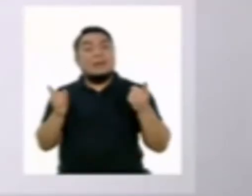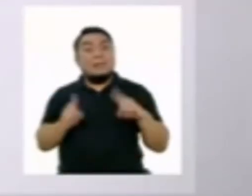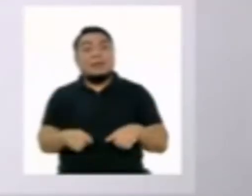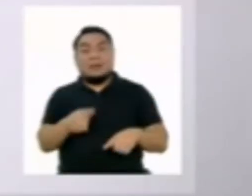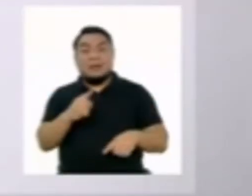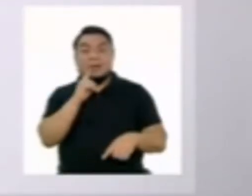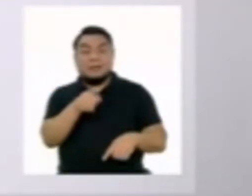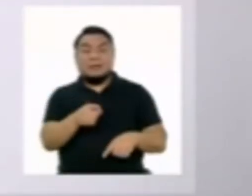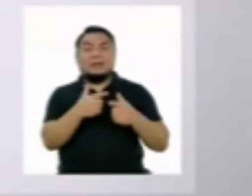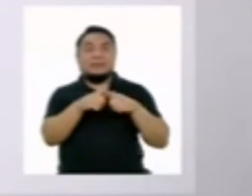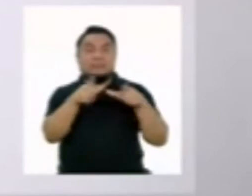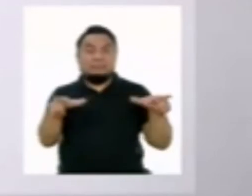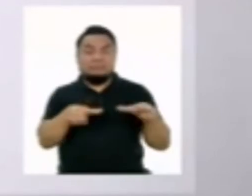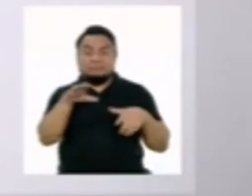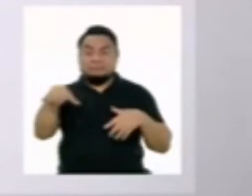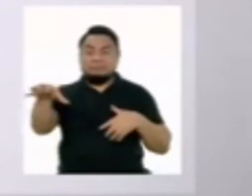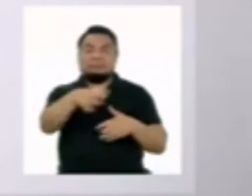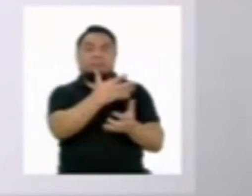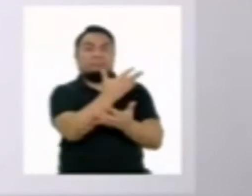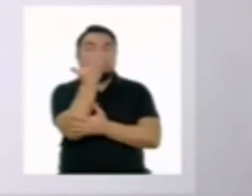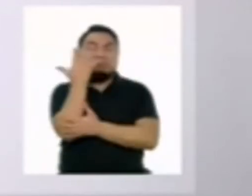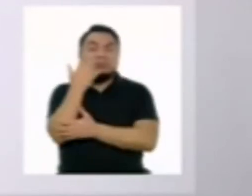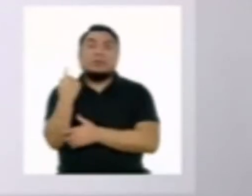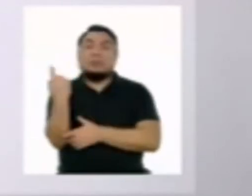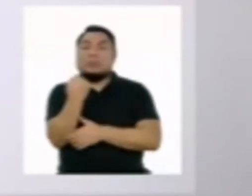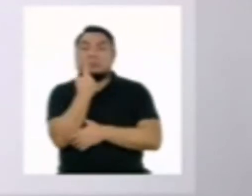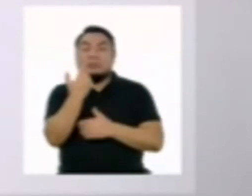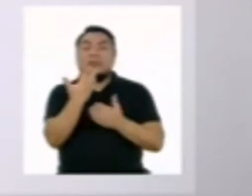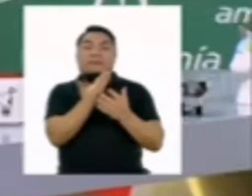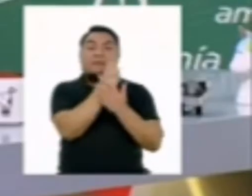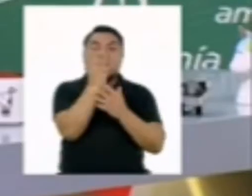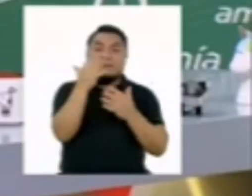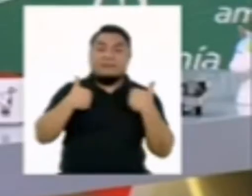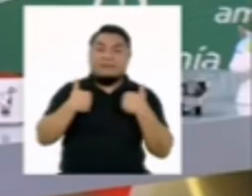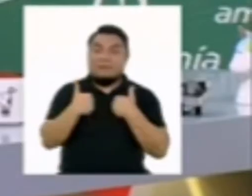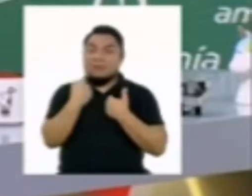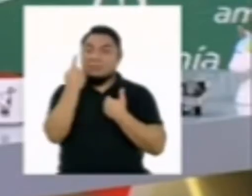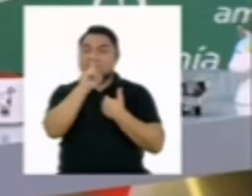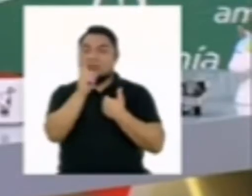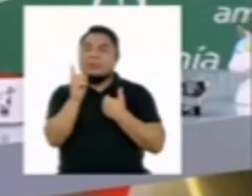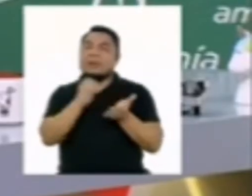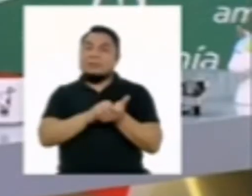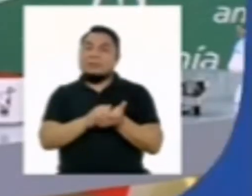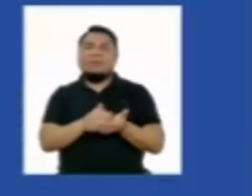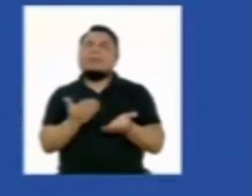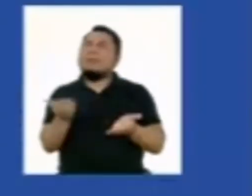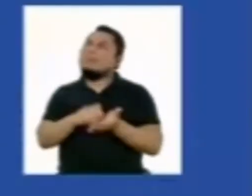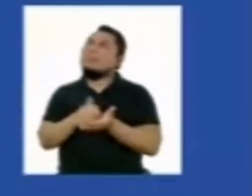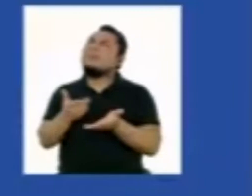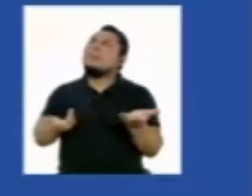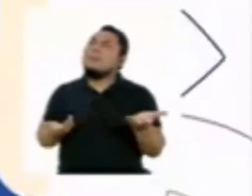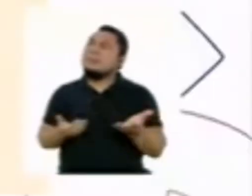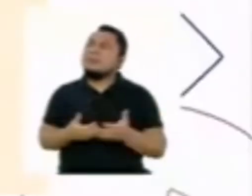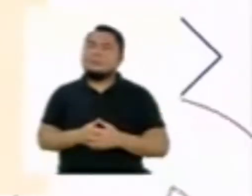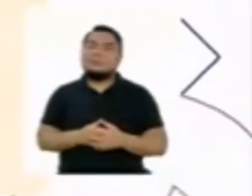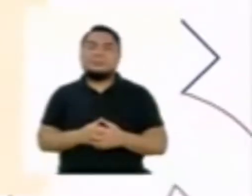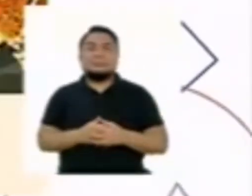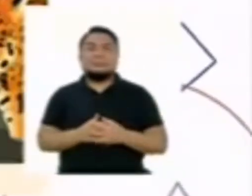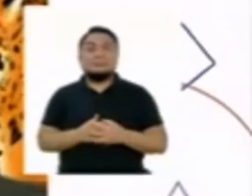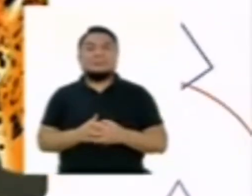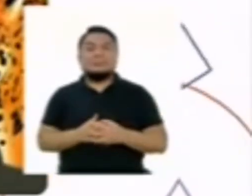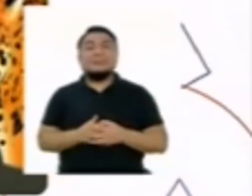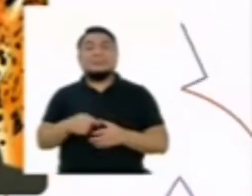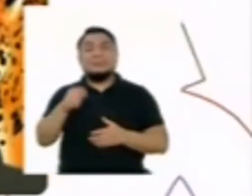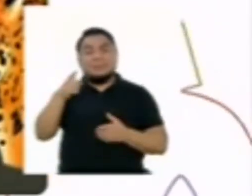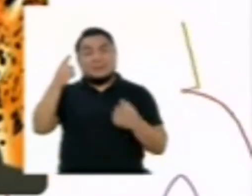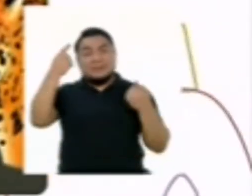de biodiversidad, no solo estamos hablando de la fauna y la flora. ¿Ah, no? ¿Y qué más incluye?